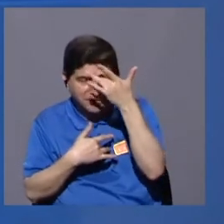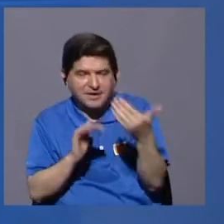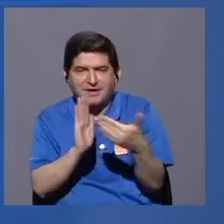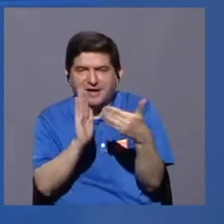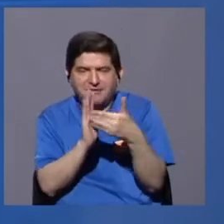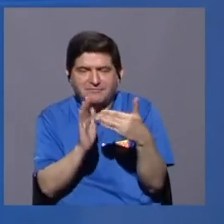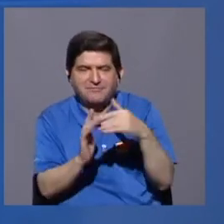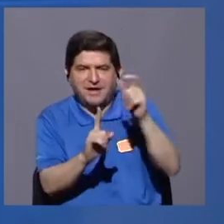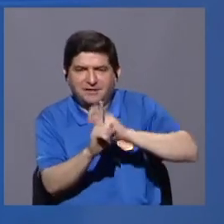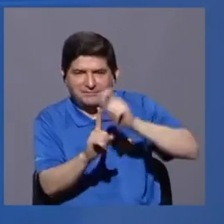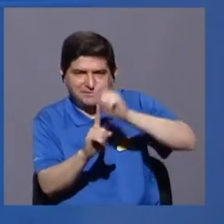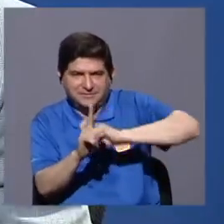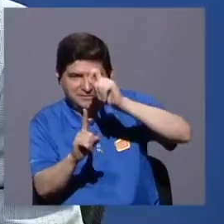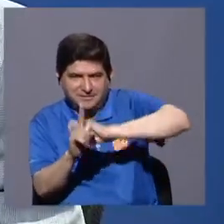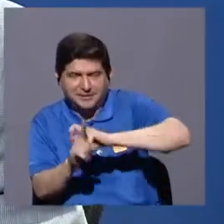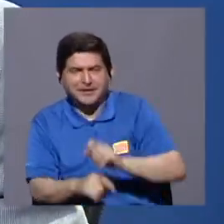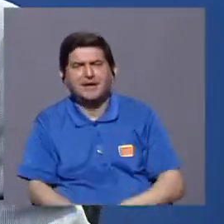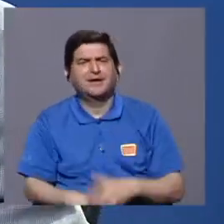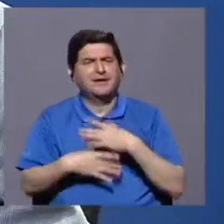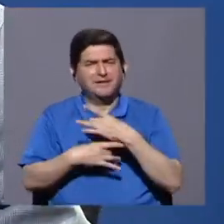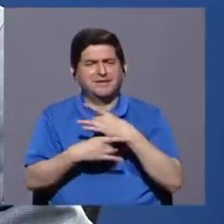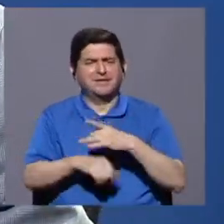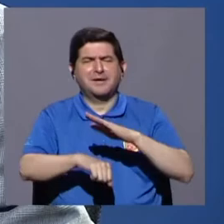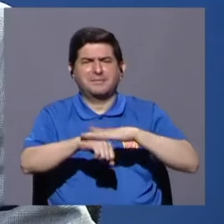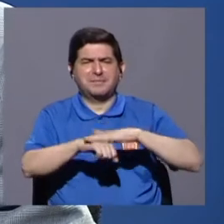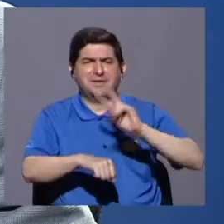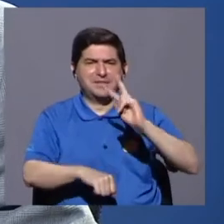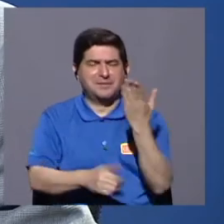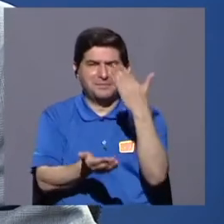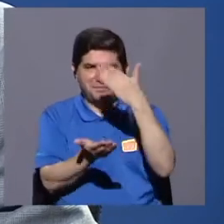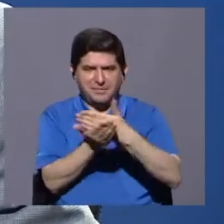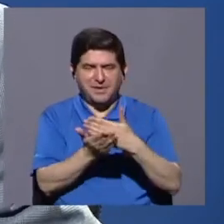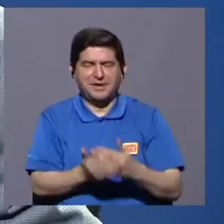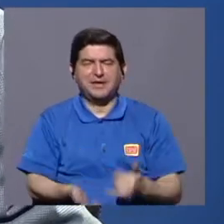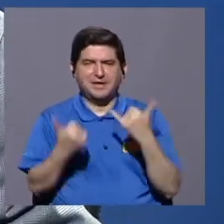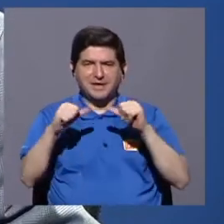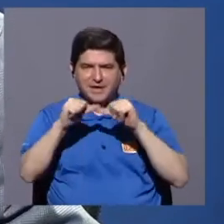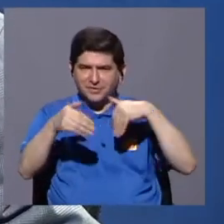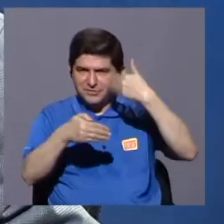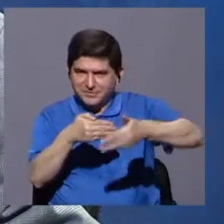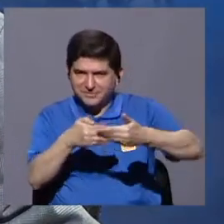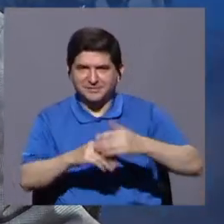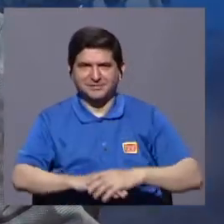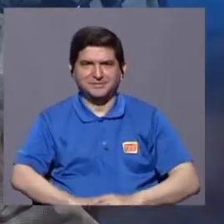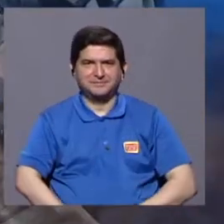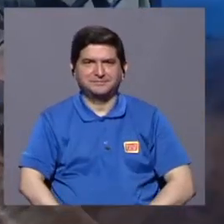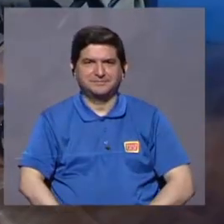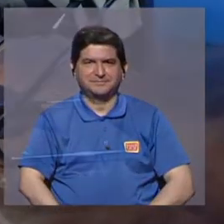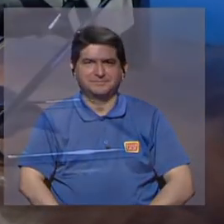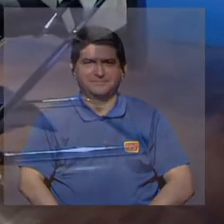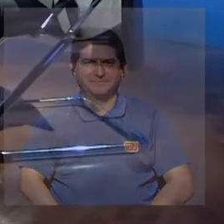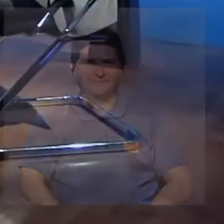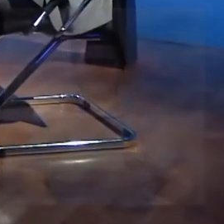atacan el banano en la zona. Qué interesante. Permíteme hacer una segunda pausa, ya regresamos.